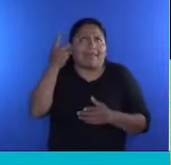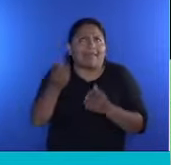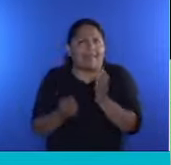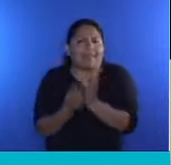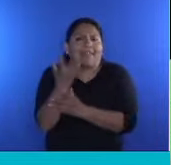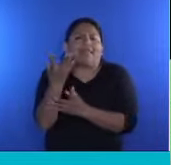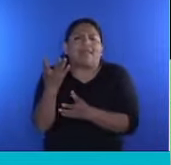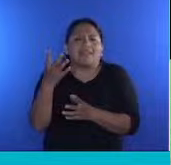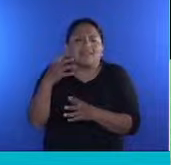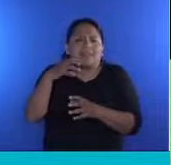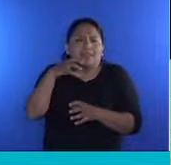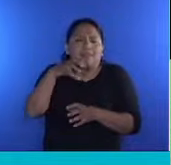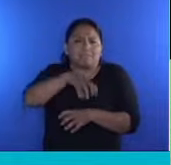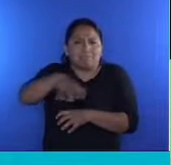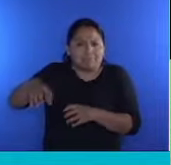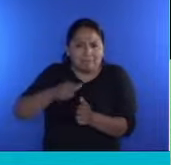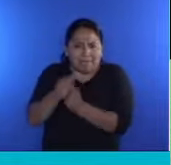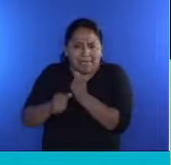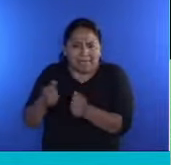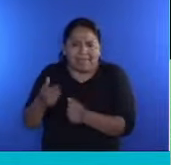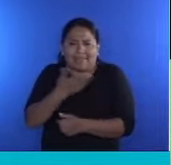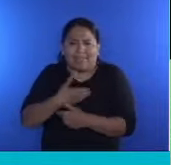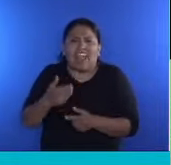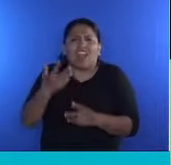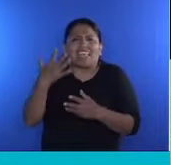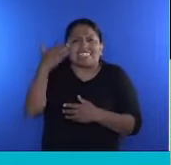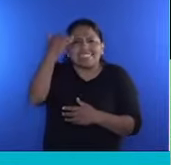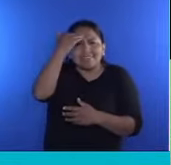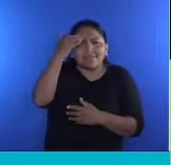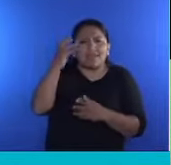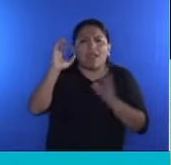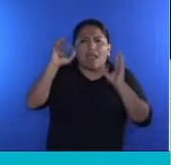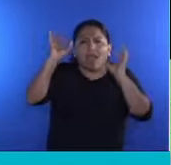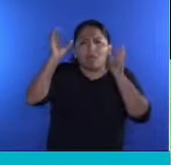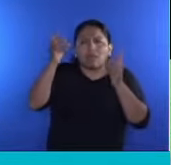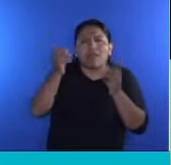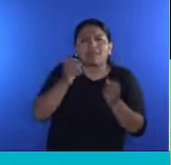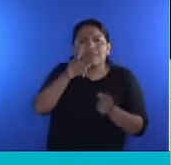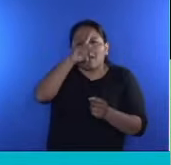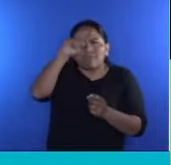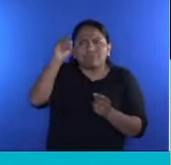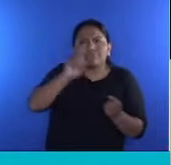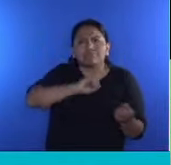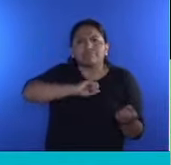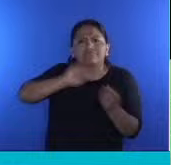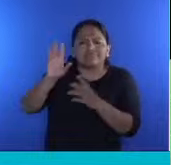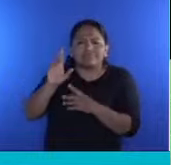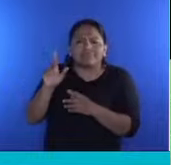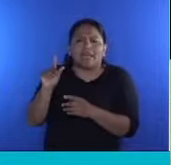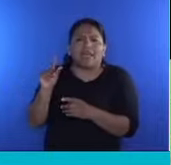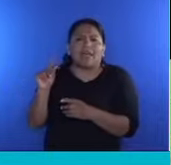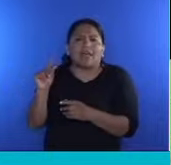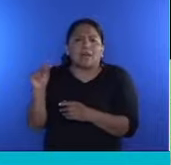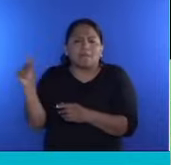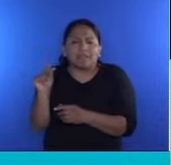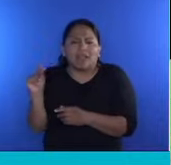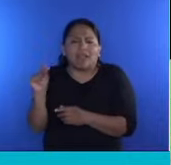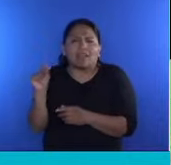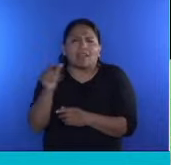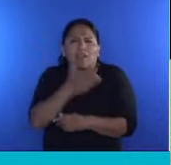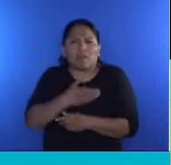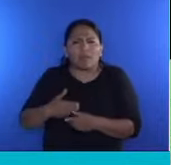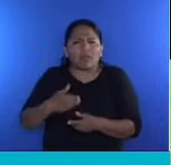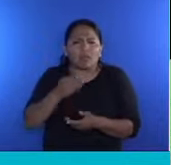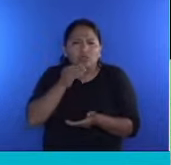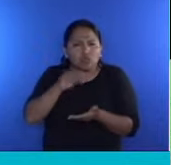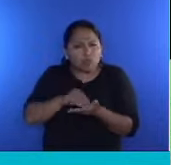estatales, ahora manda 15 ambulancias para prestarle al gobernador de Chubut. Creo que no podríamos estar